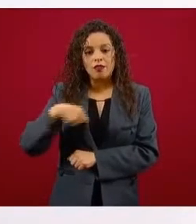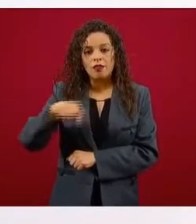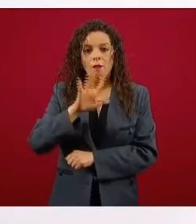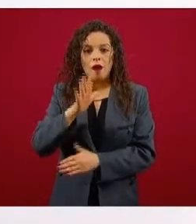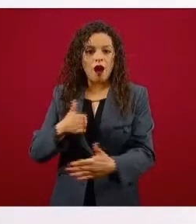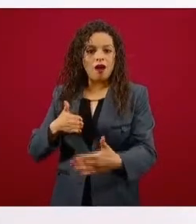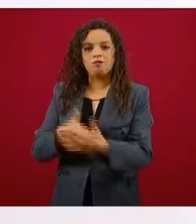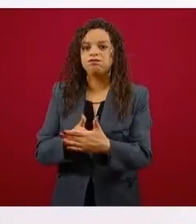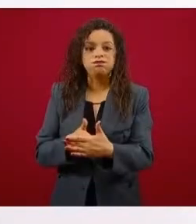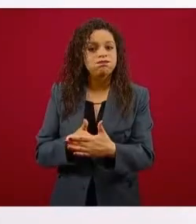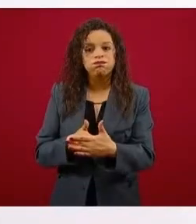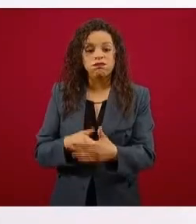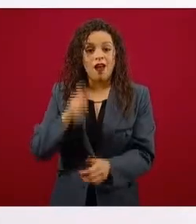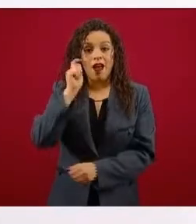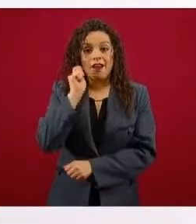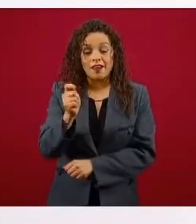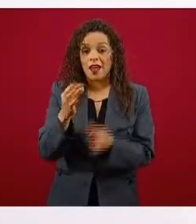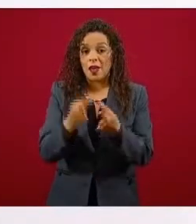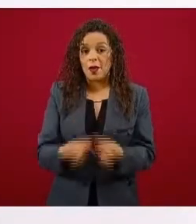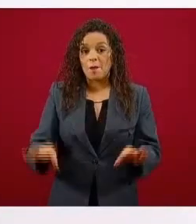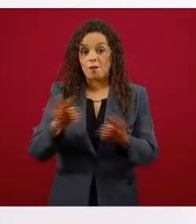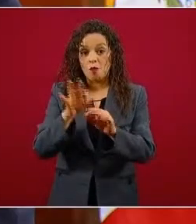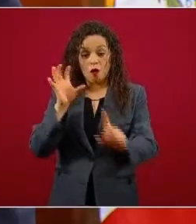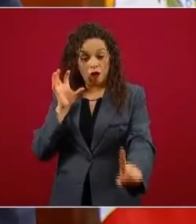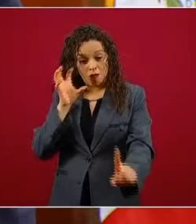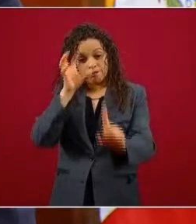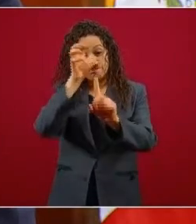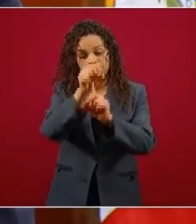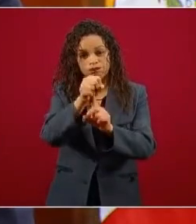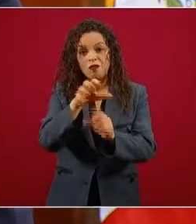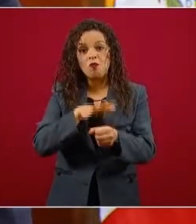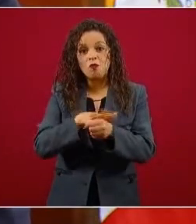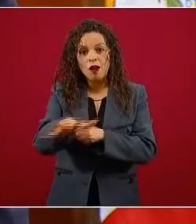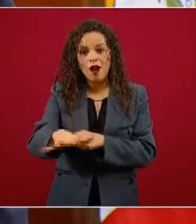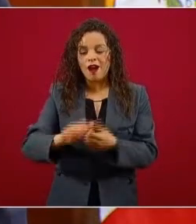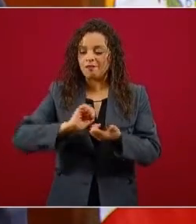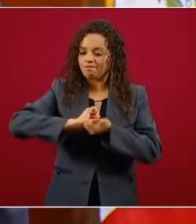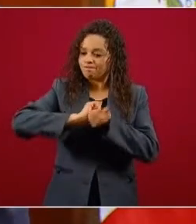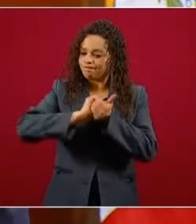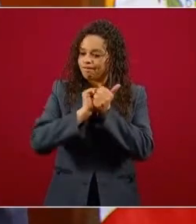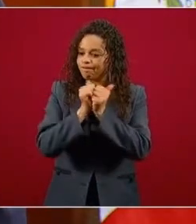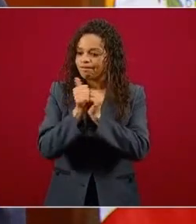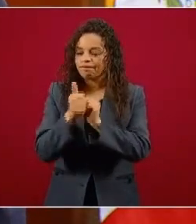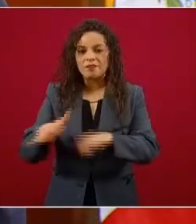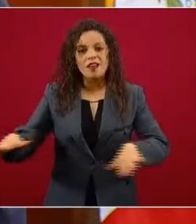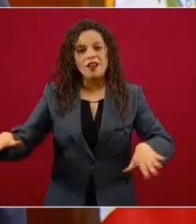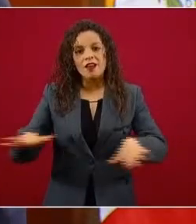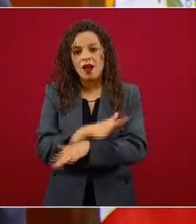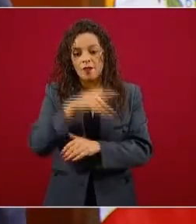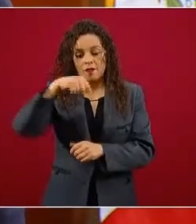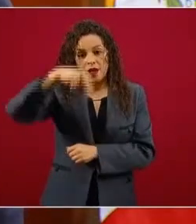fundamental de transformar a México por la vía pacífica,